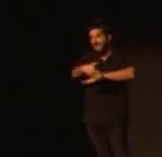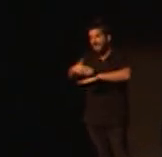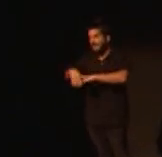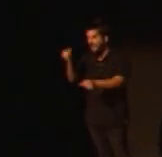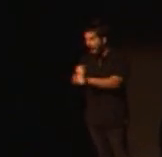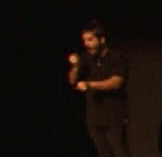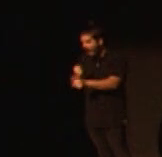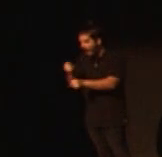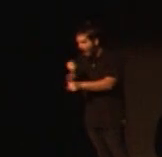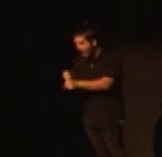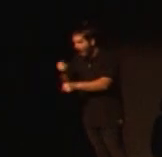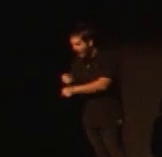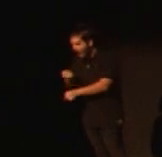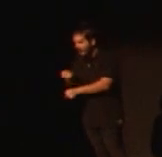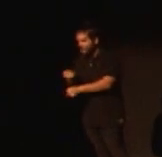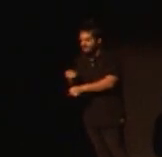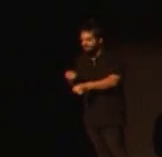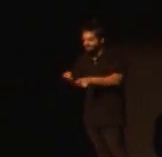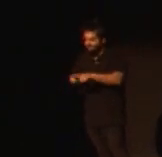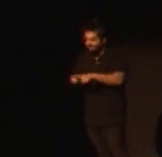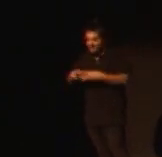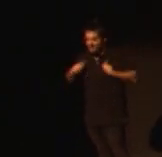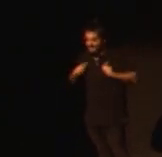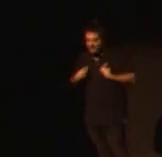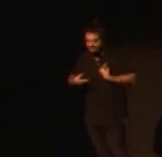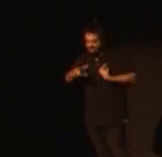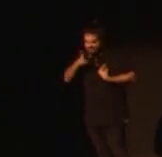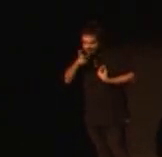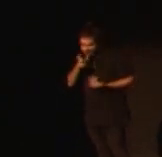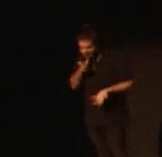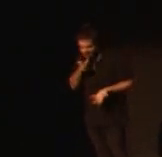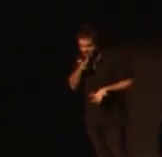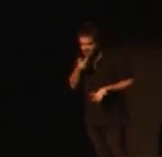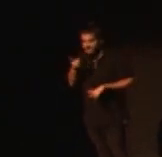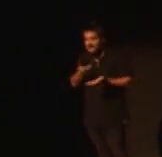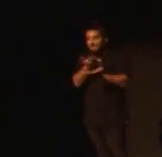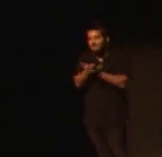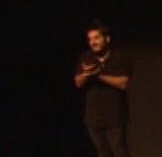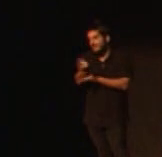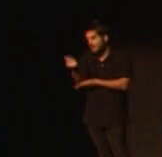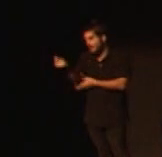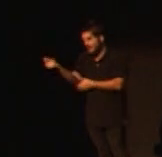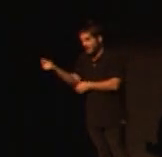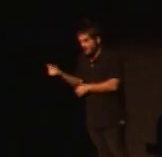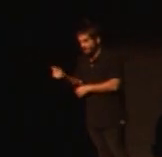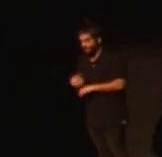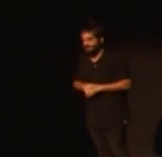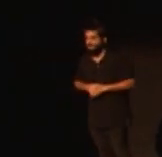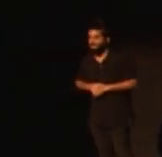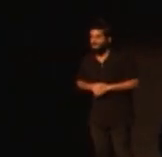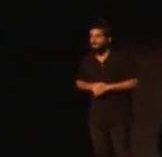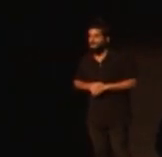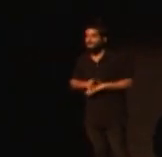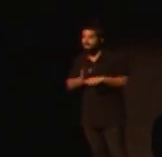explotada, con la mendicidad. Te estaba pidiendo dinero y llegó a Murcia en el 2006 y se acercó a